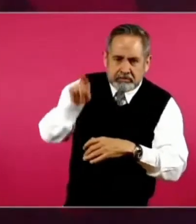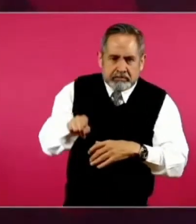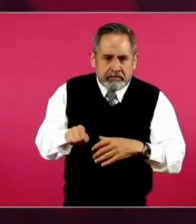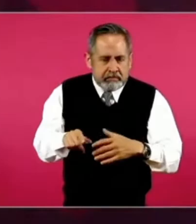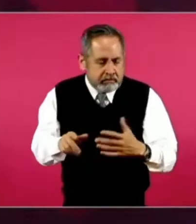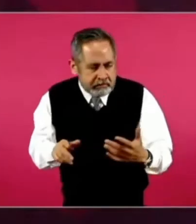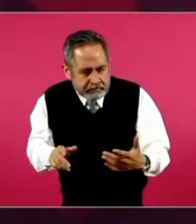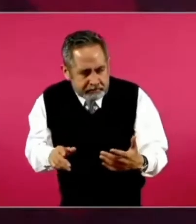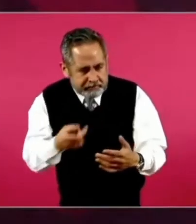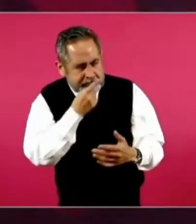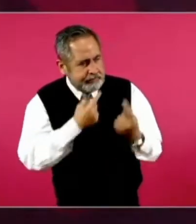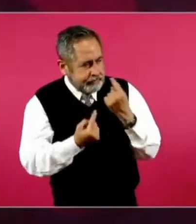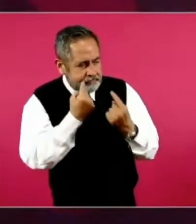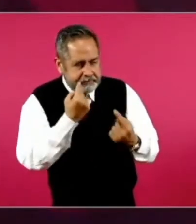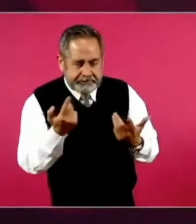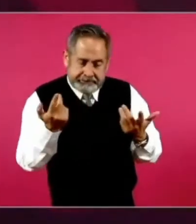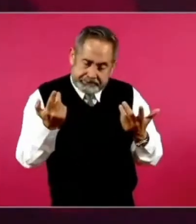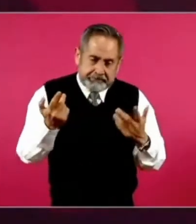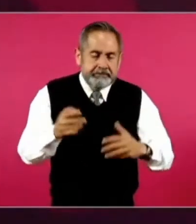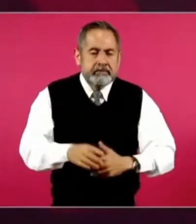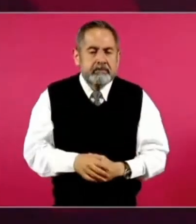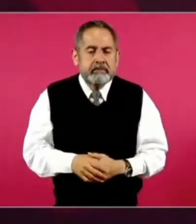Y que además